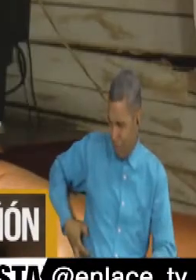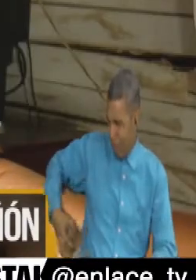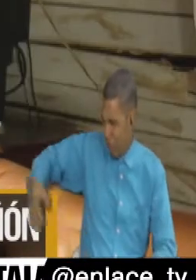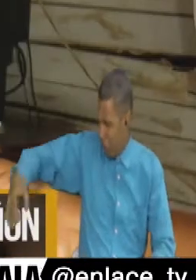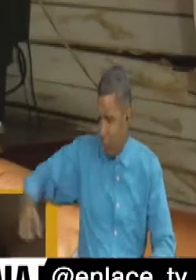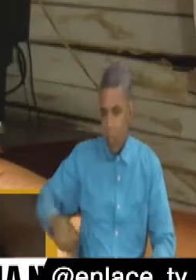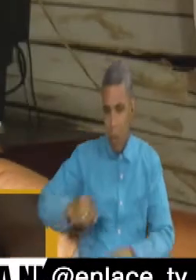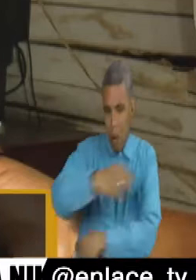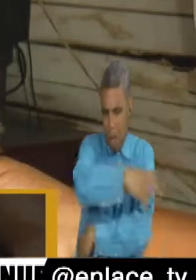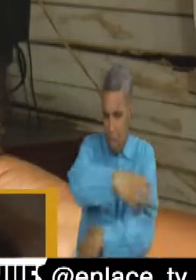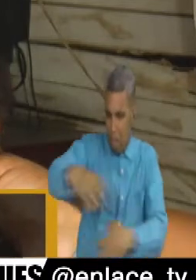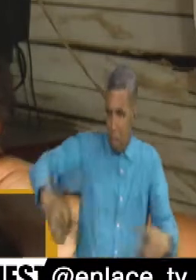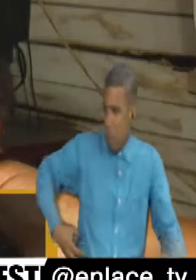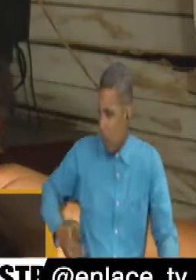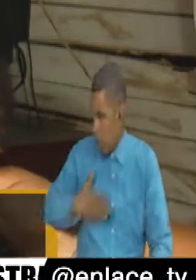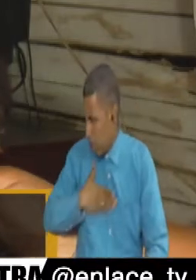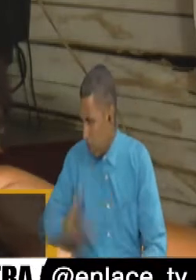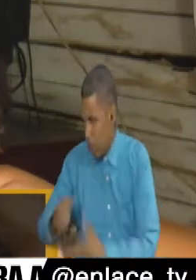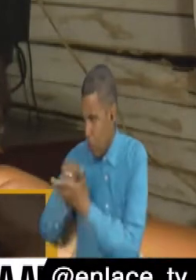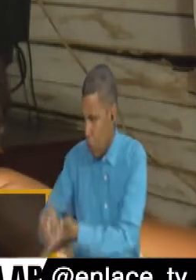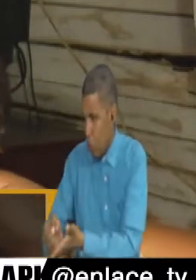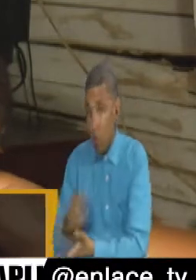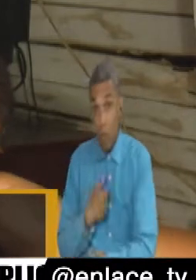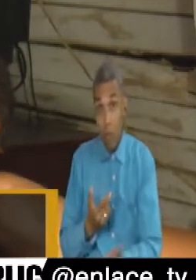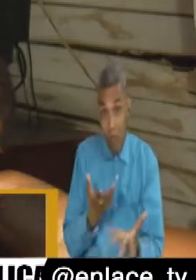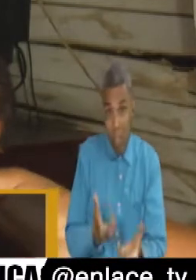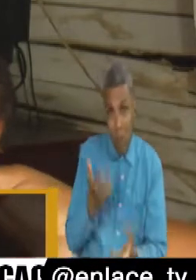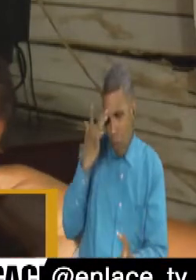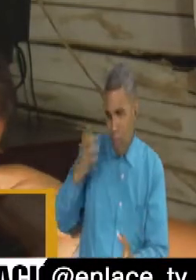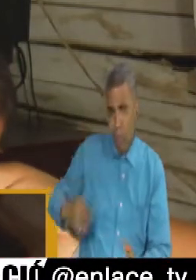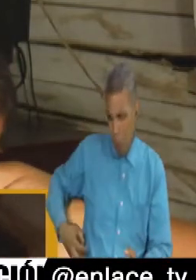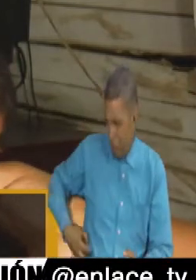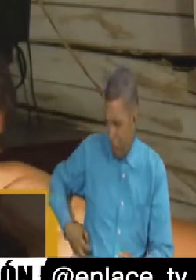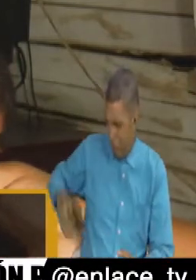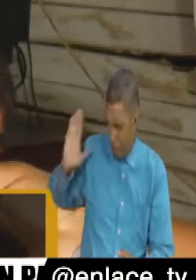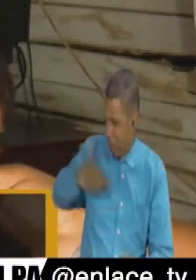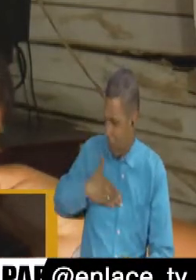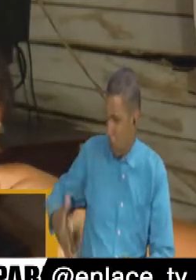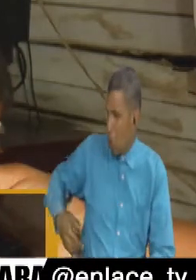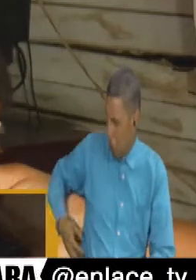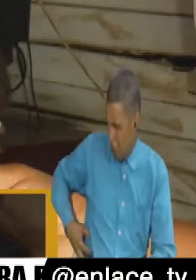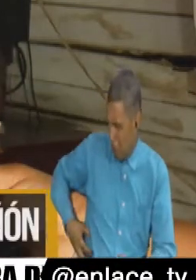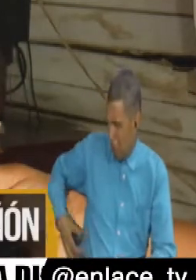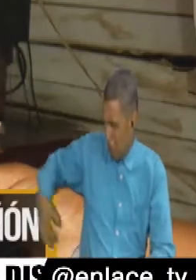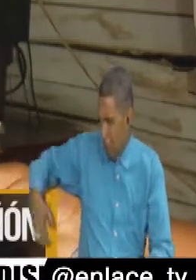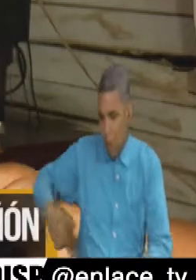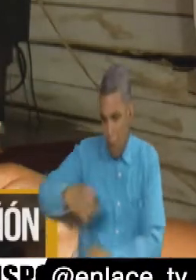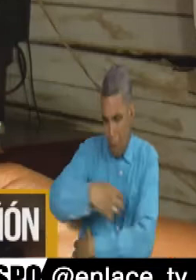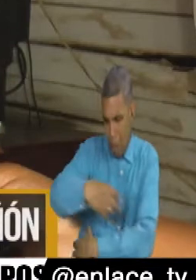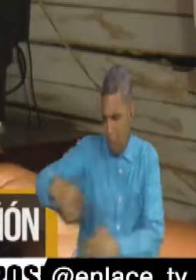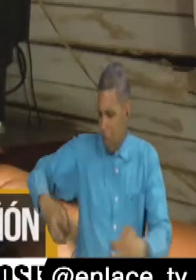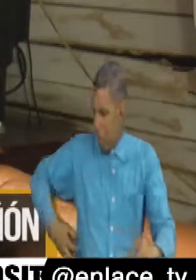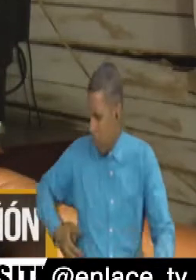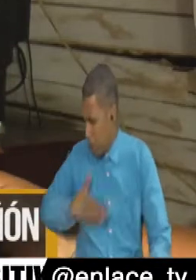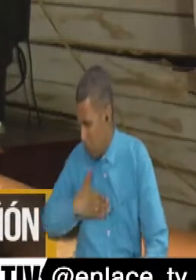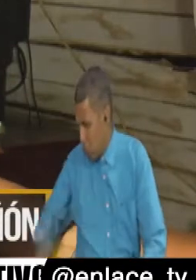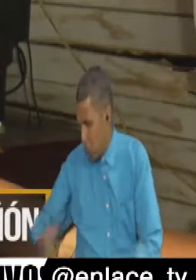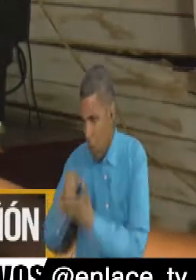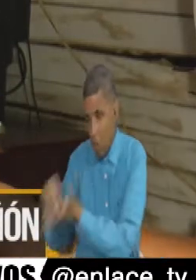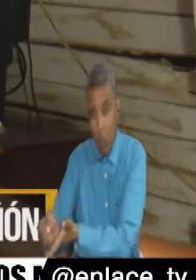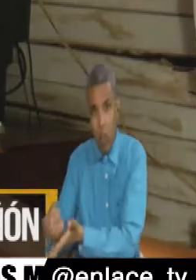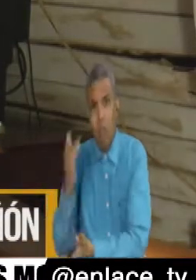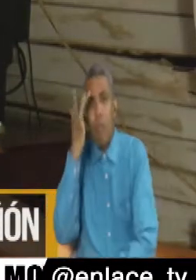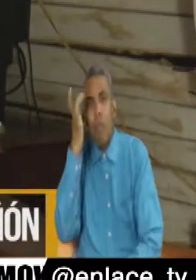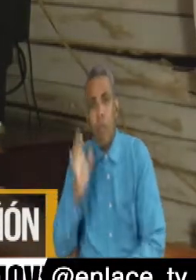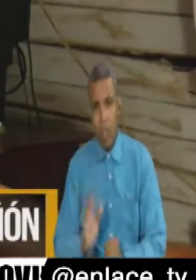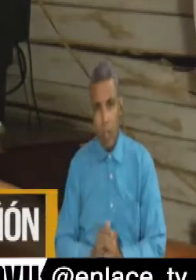mi riñón porque merece vivir igual como lo estoy viviendo yo. Y le pido a Dios que los exámenes míos